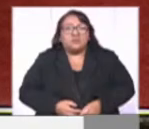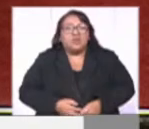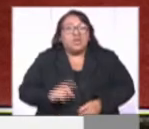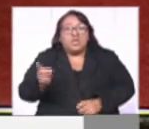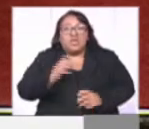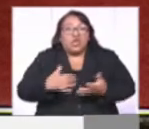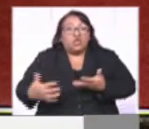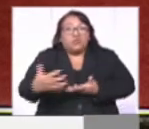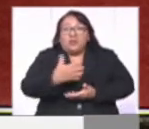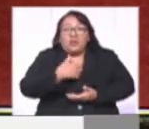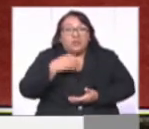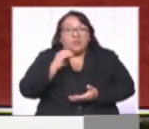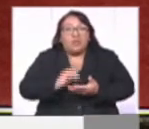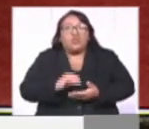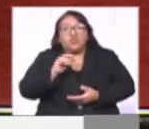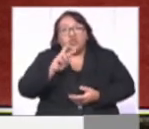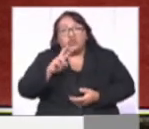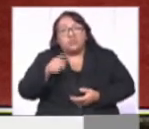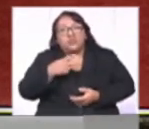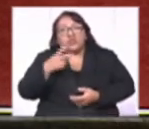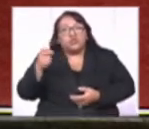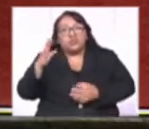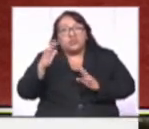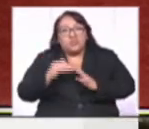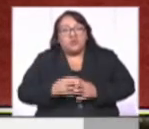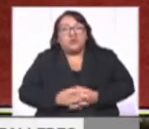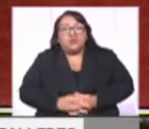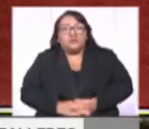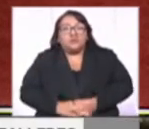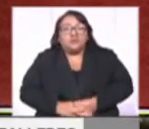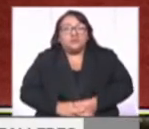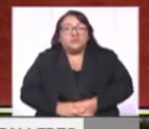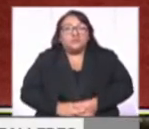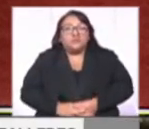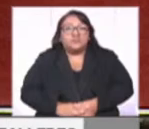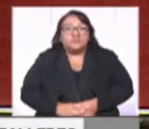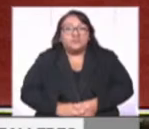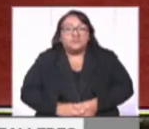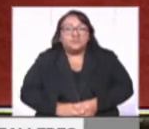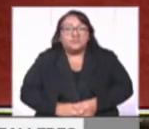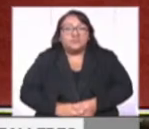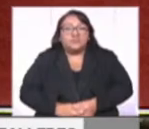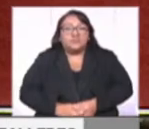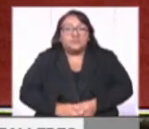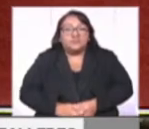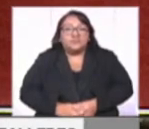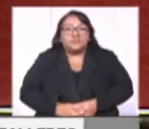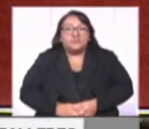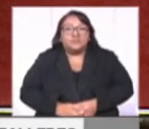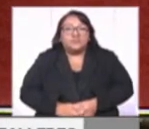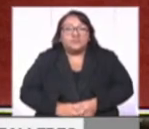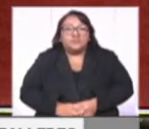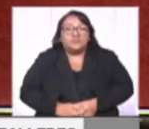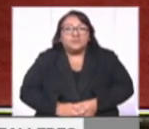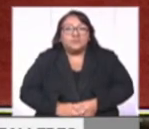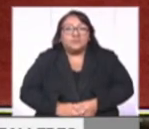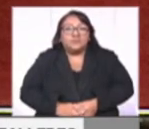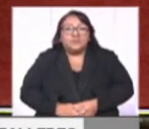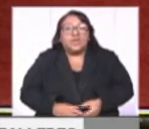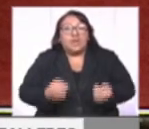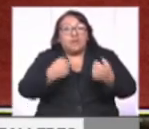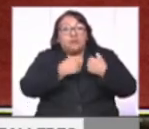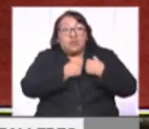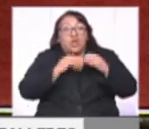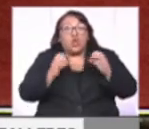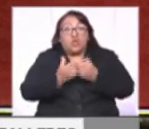recaudar, insisto, 2.200 millones. La responsabilidad del Congreso está en cuidar el equilibrio